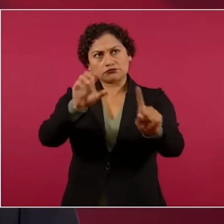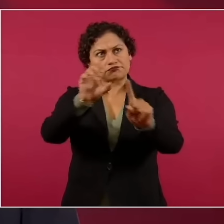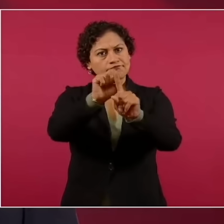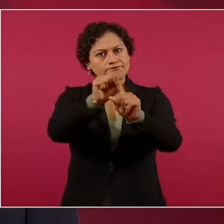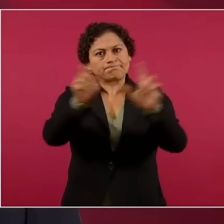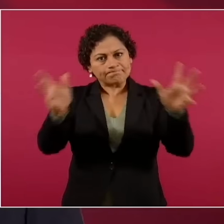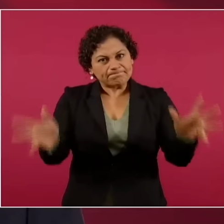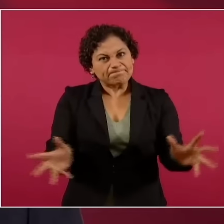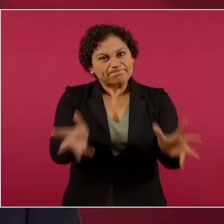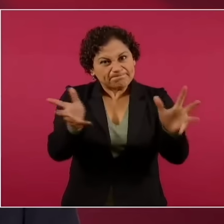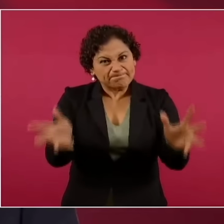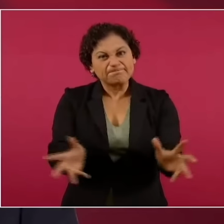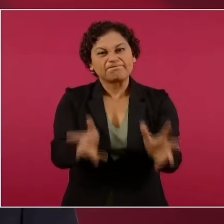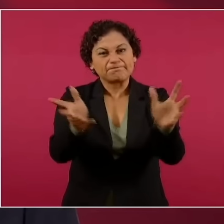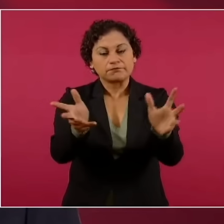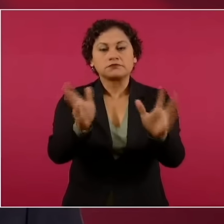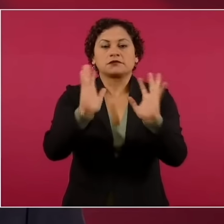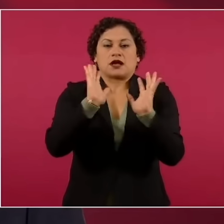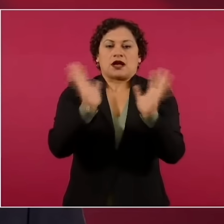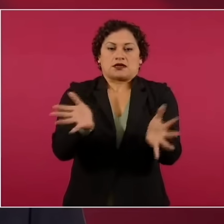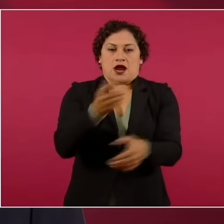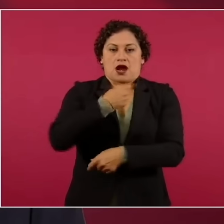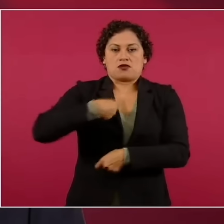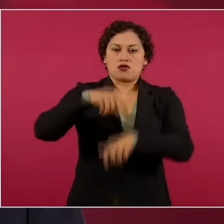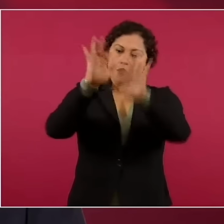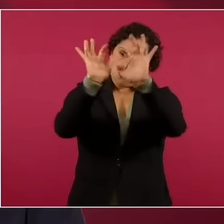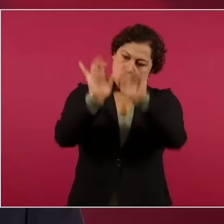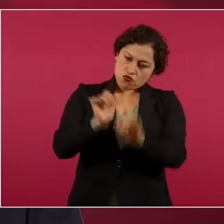Ya presentamos una propuesta formalmente a